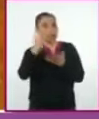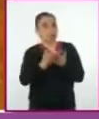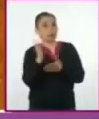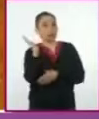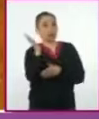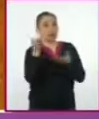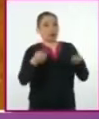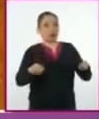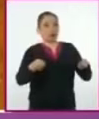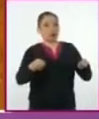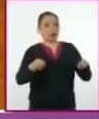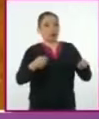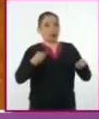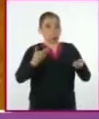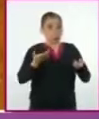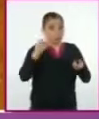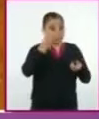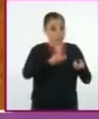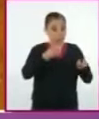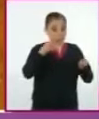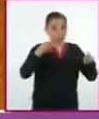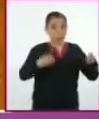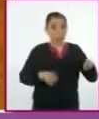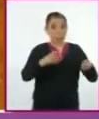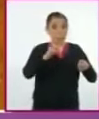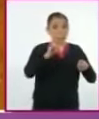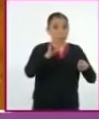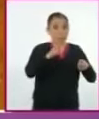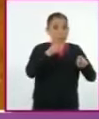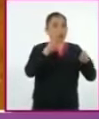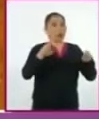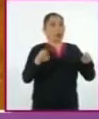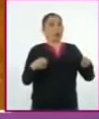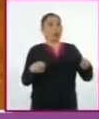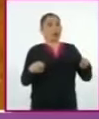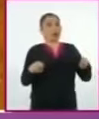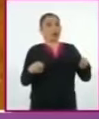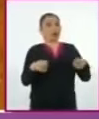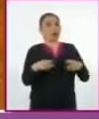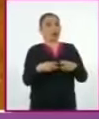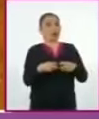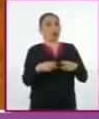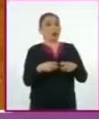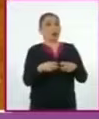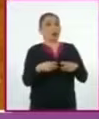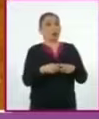plato del que tomaba el presidente en ese momento una papa frita se puso a temblar.